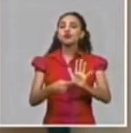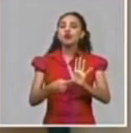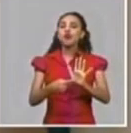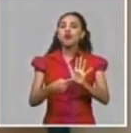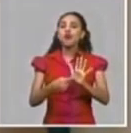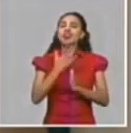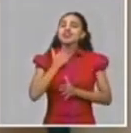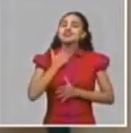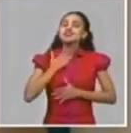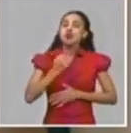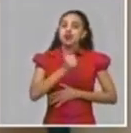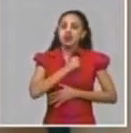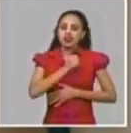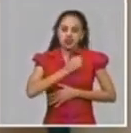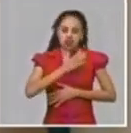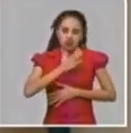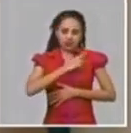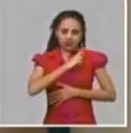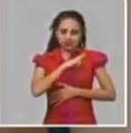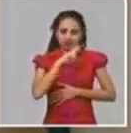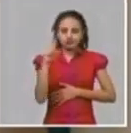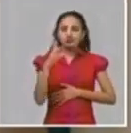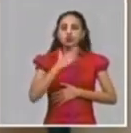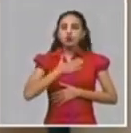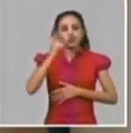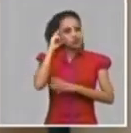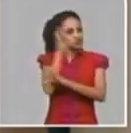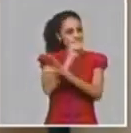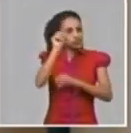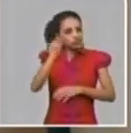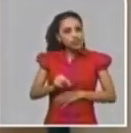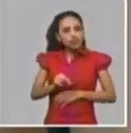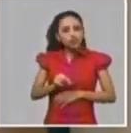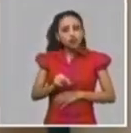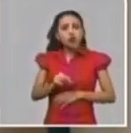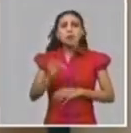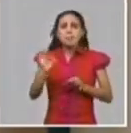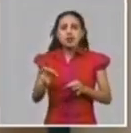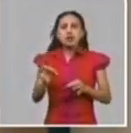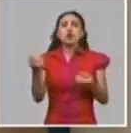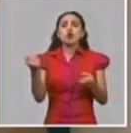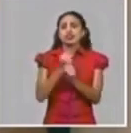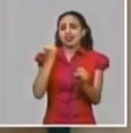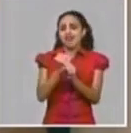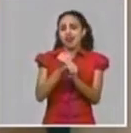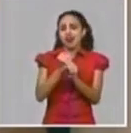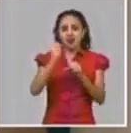que muestra la revolución, nuestros científicos, el personal paramédico de apoyo logístico